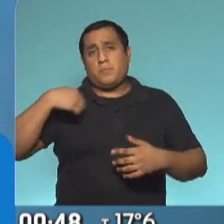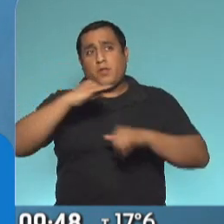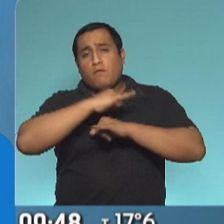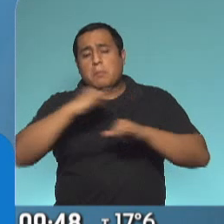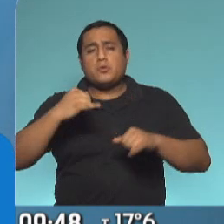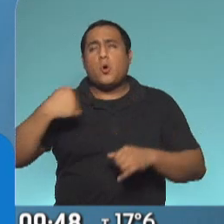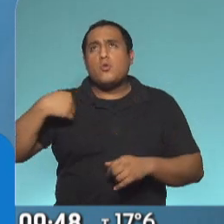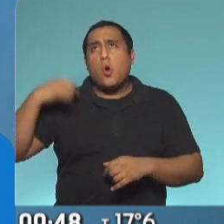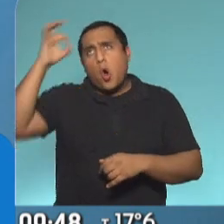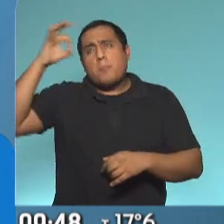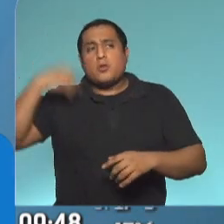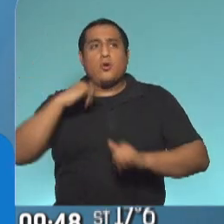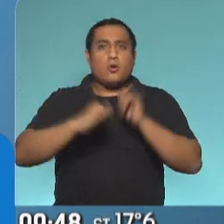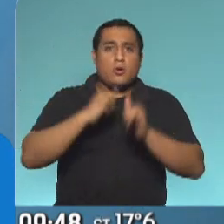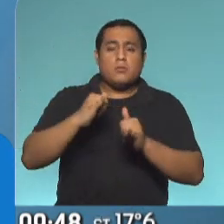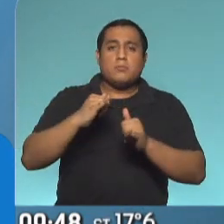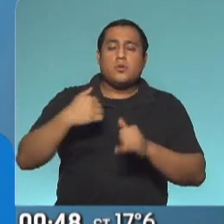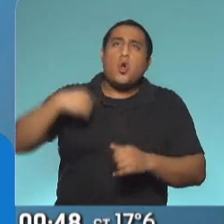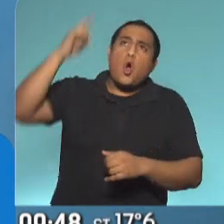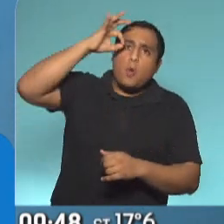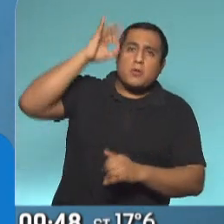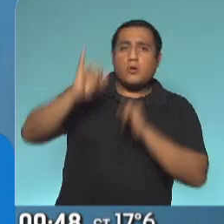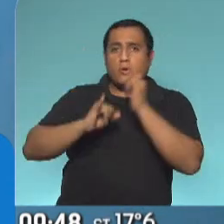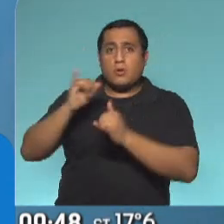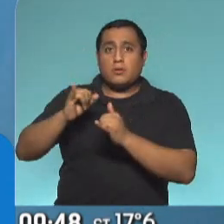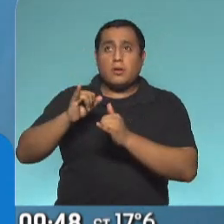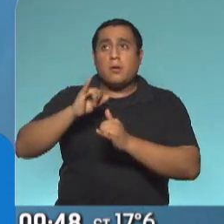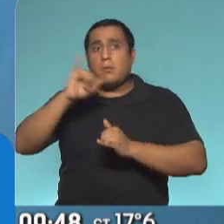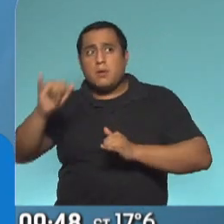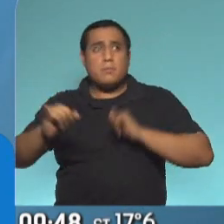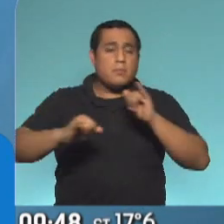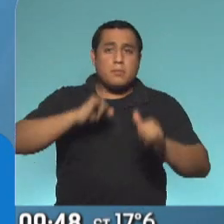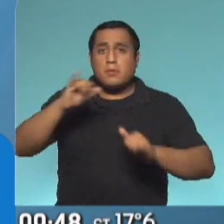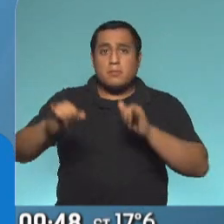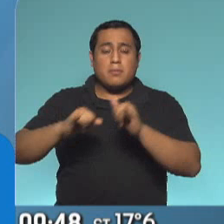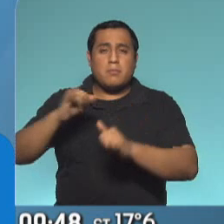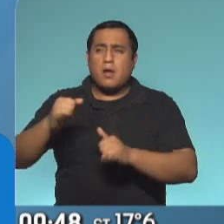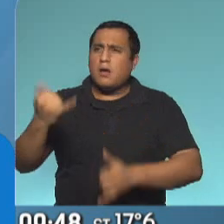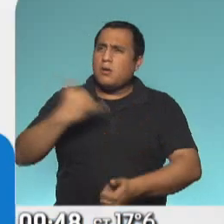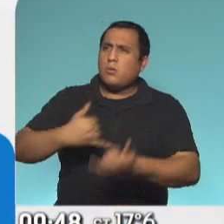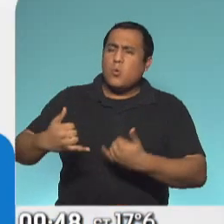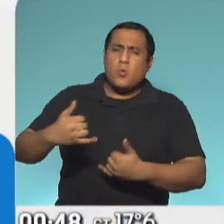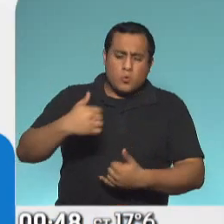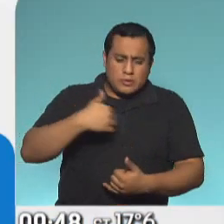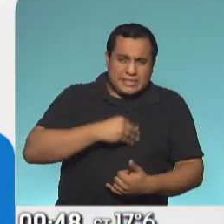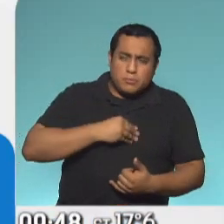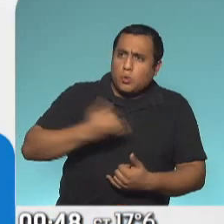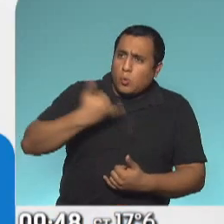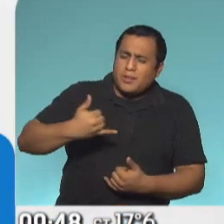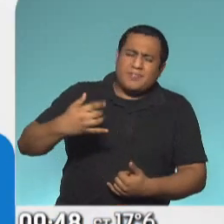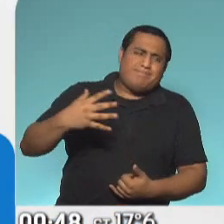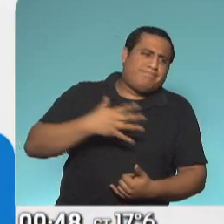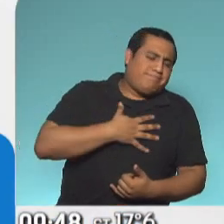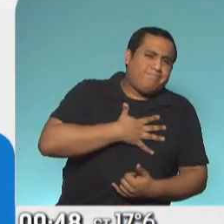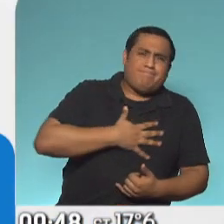opiniones que buscan provocar ciertos daños justamente en esas emociones cansadas y generar lo